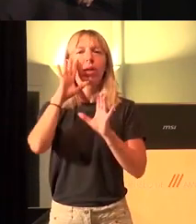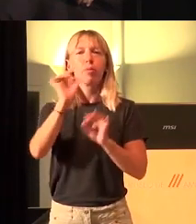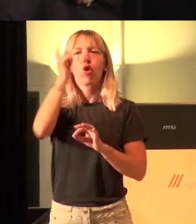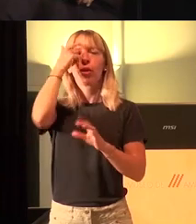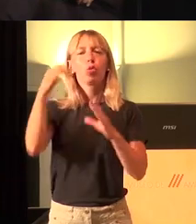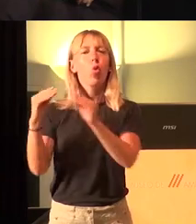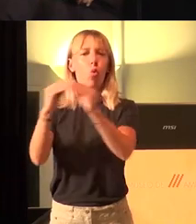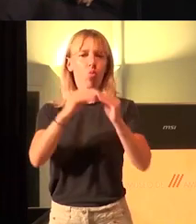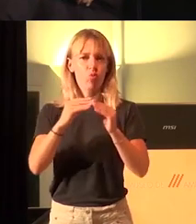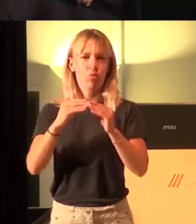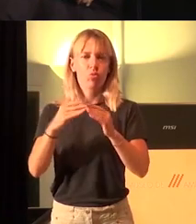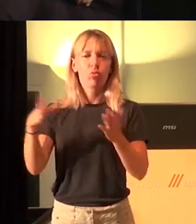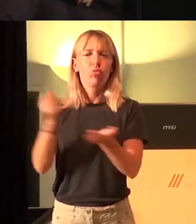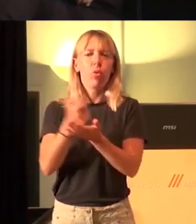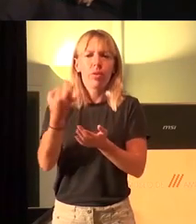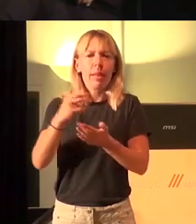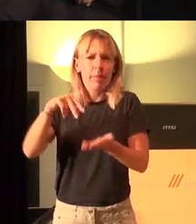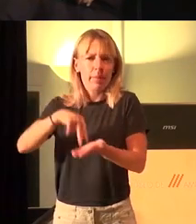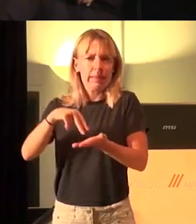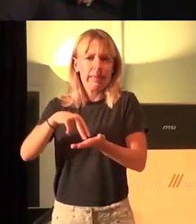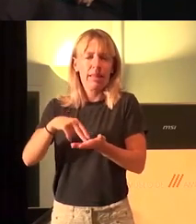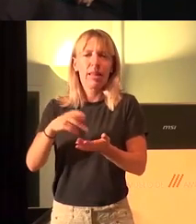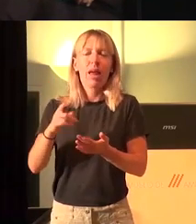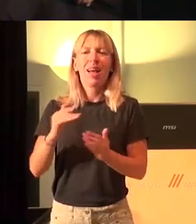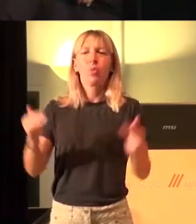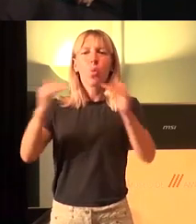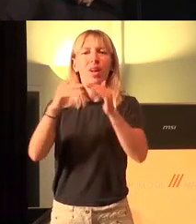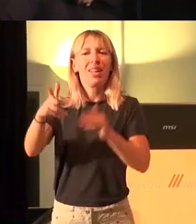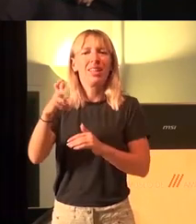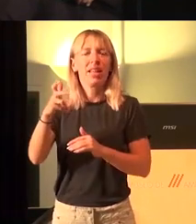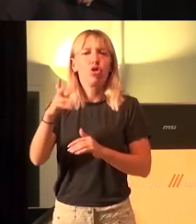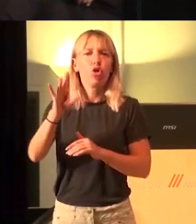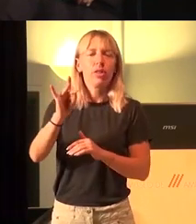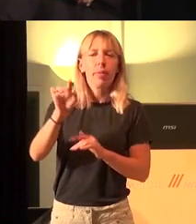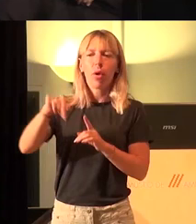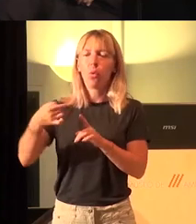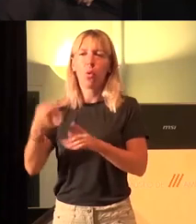en el que todo el mundo tiene que tener presencia. No puede haber igualdad de derechos sin una